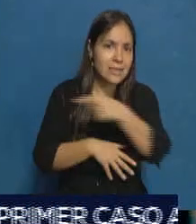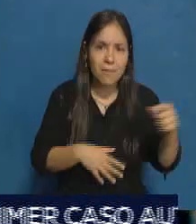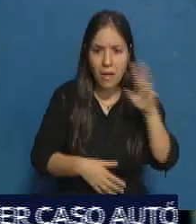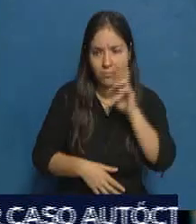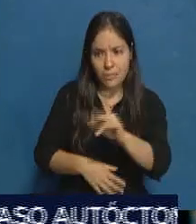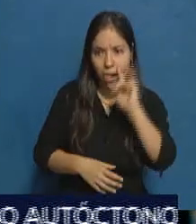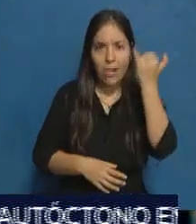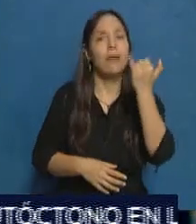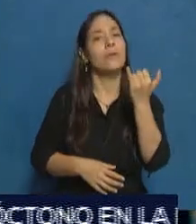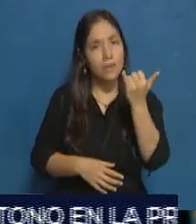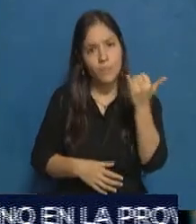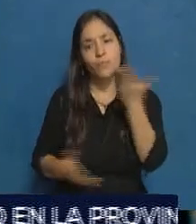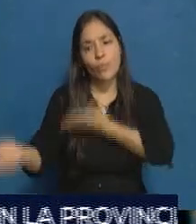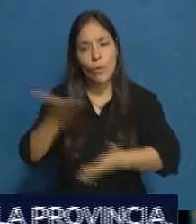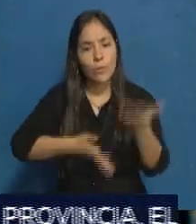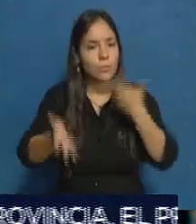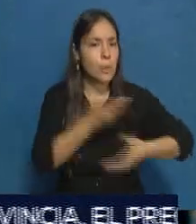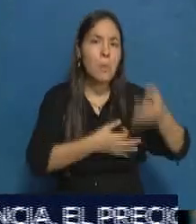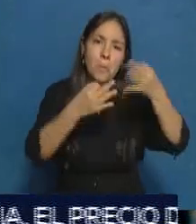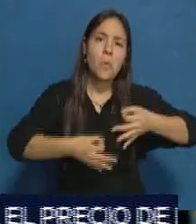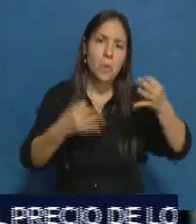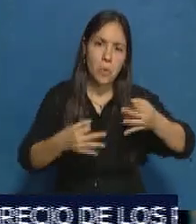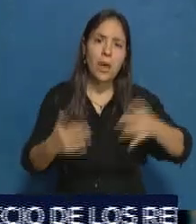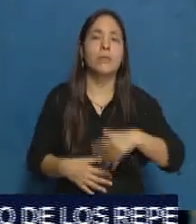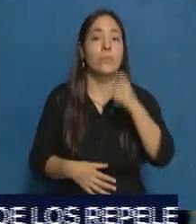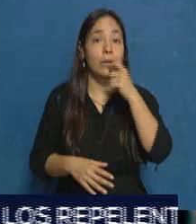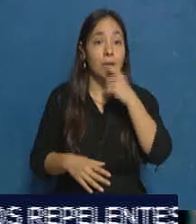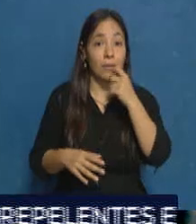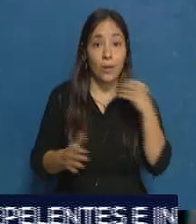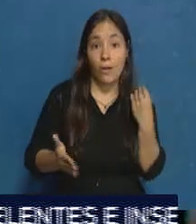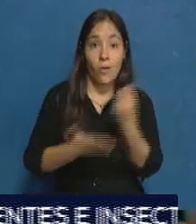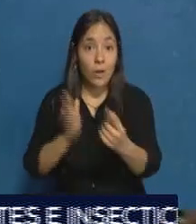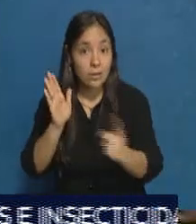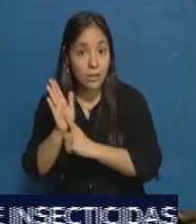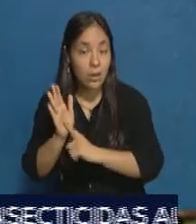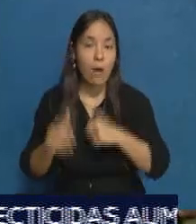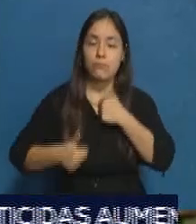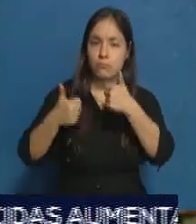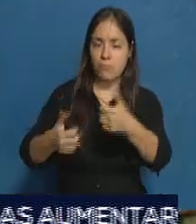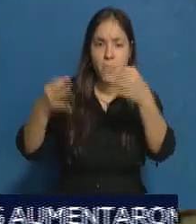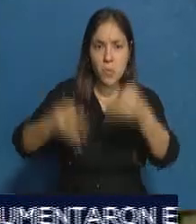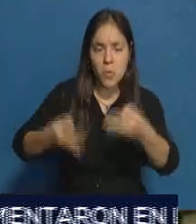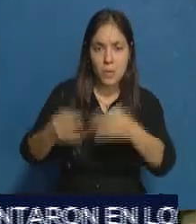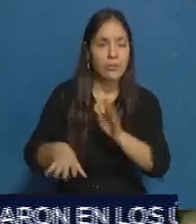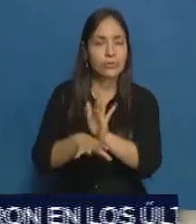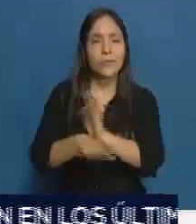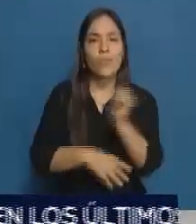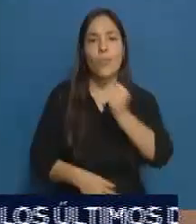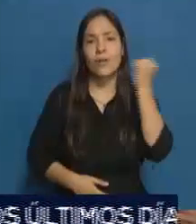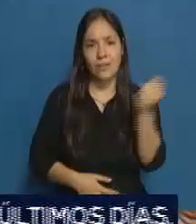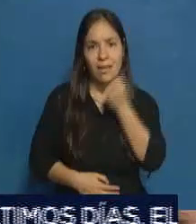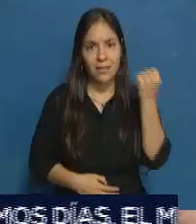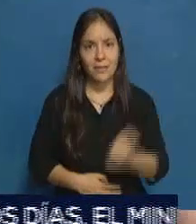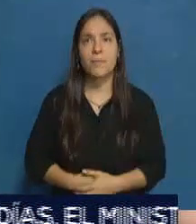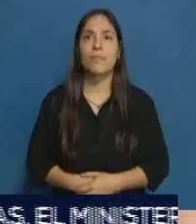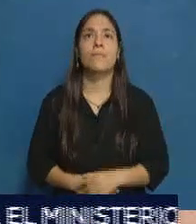digo. Hay buena relación entre todos. Al que le toca estar lo hace de la mejor manera y yo creo que eso es fundamental para estar ahí arriba. Hay